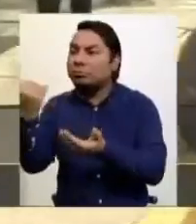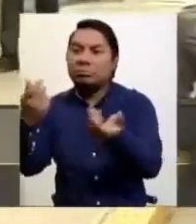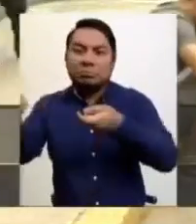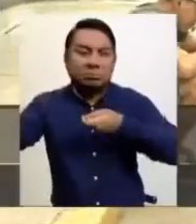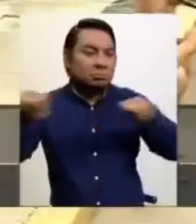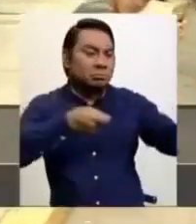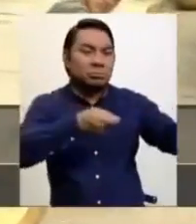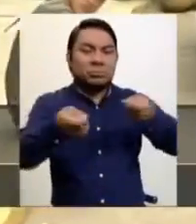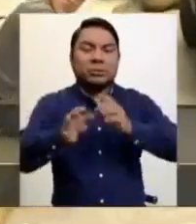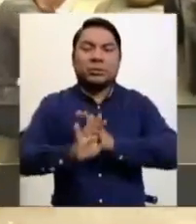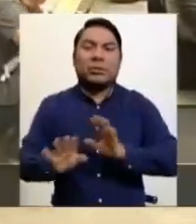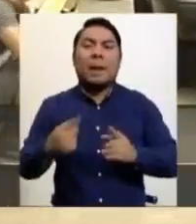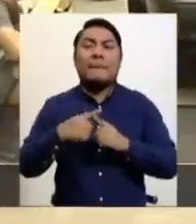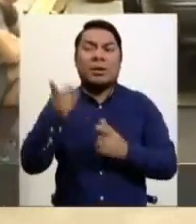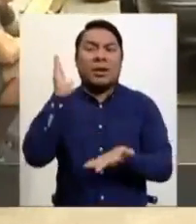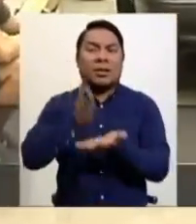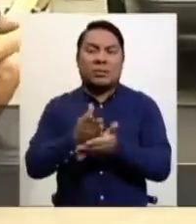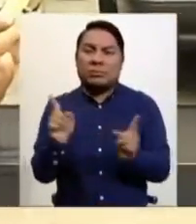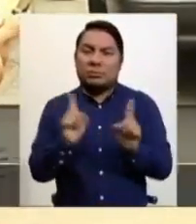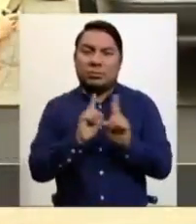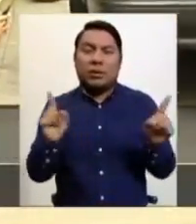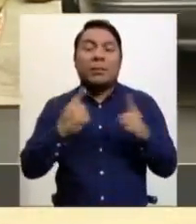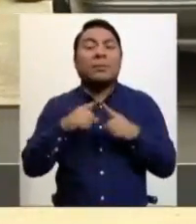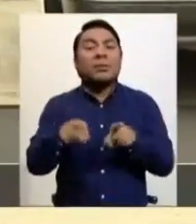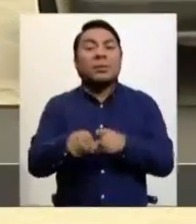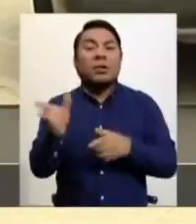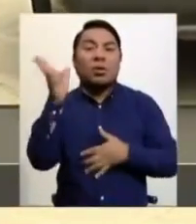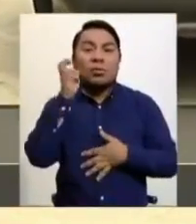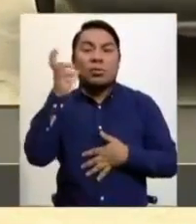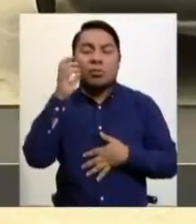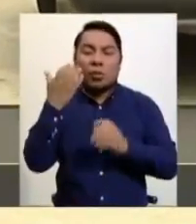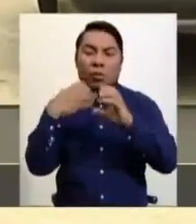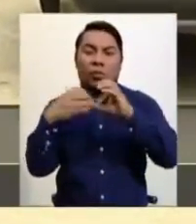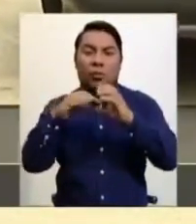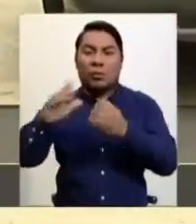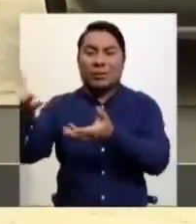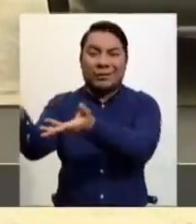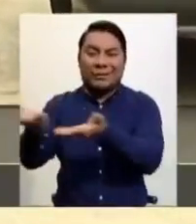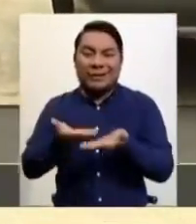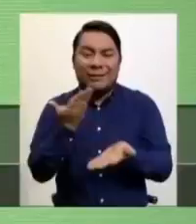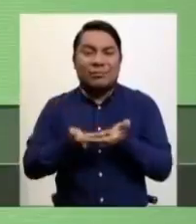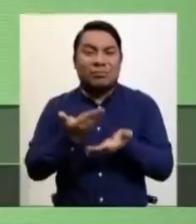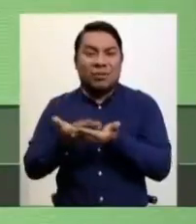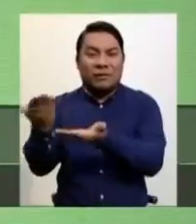ningún ilícito penal. También se ha resuelto que los audios y correos electrónicos que se